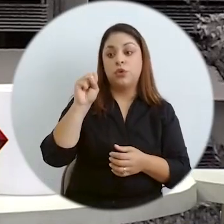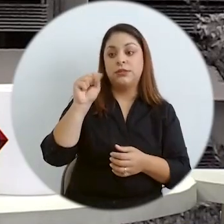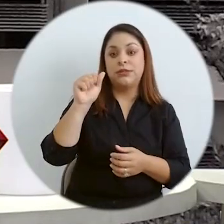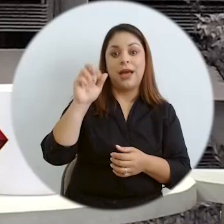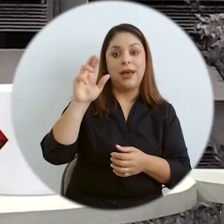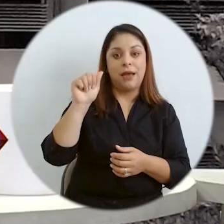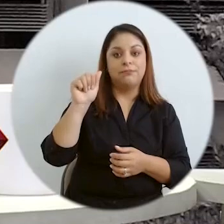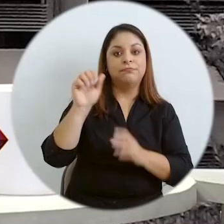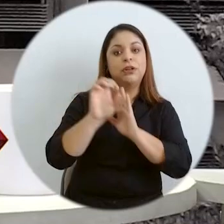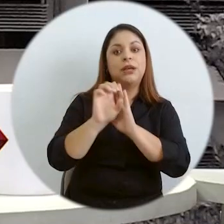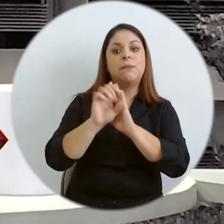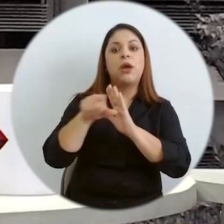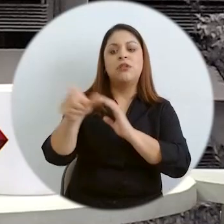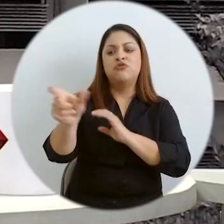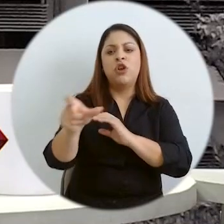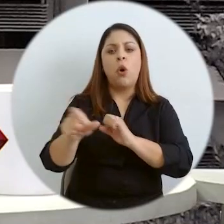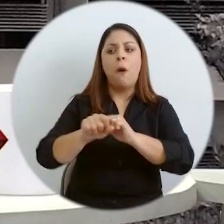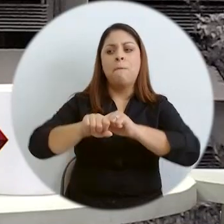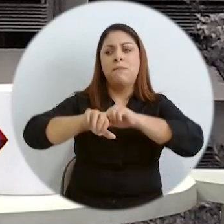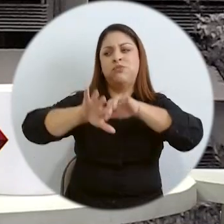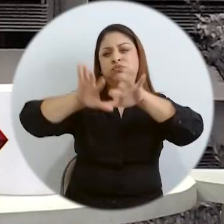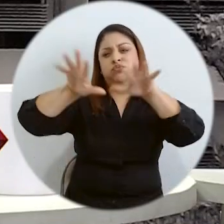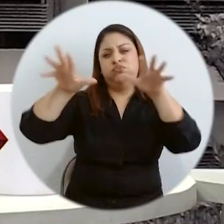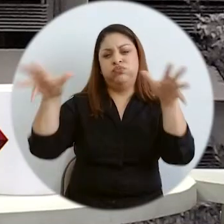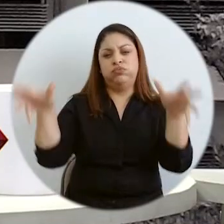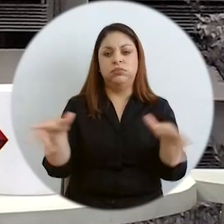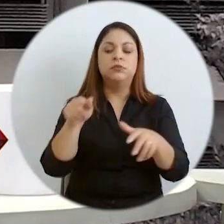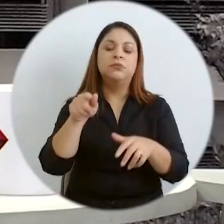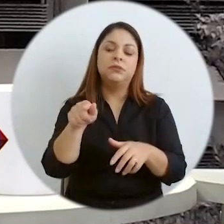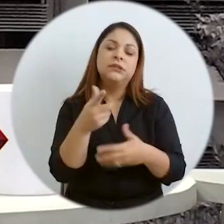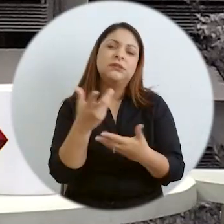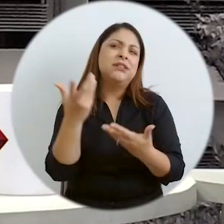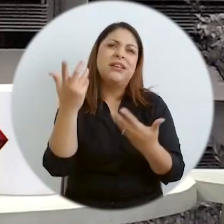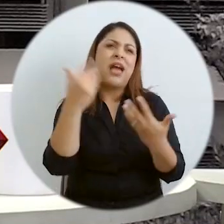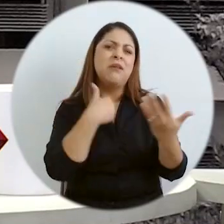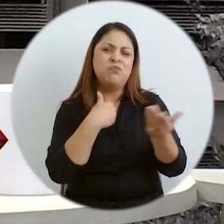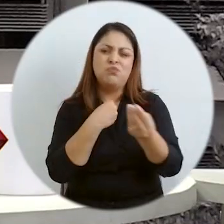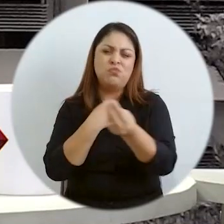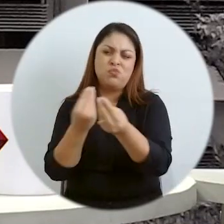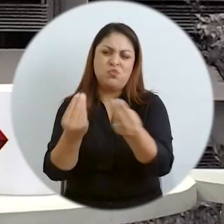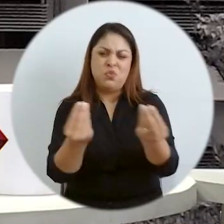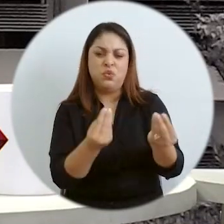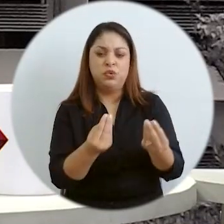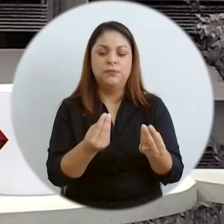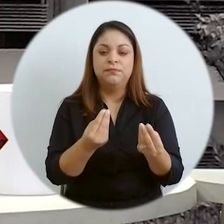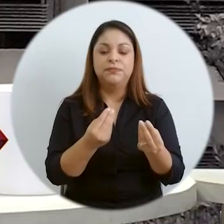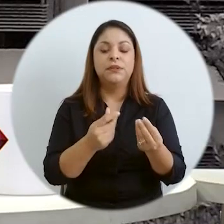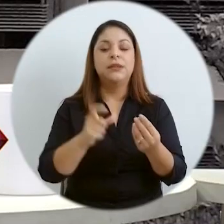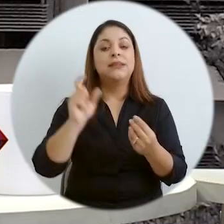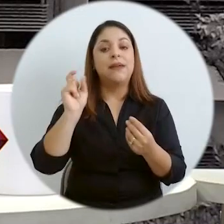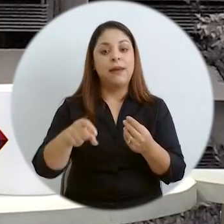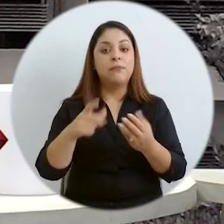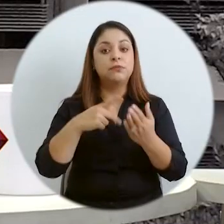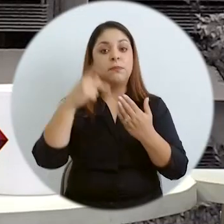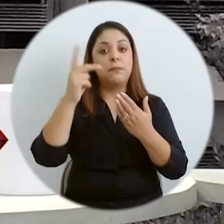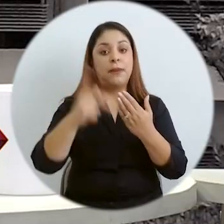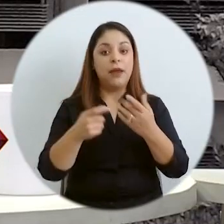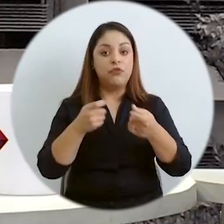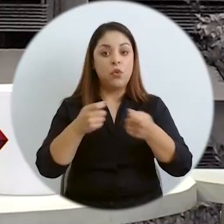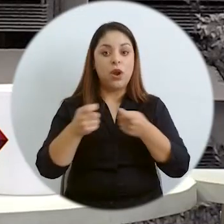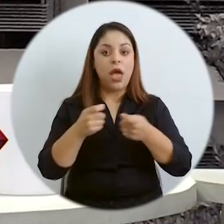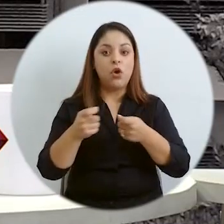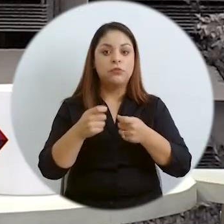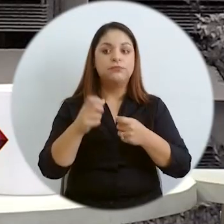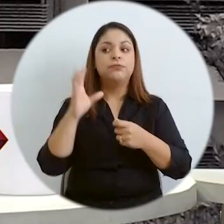donde sale el río, y así podríamos seguir. Es decir, los planes reguladores hay que tomarlos en cuenta,